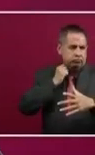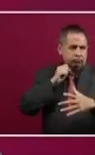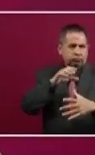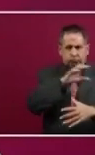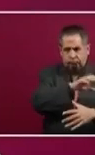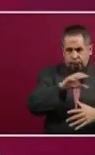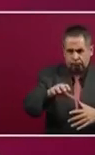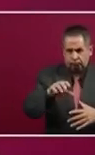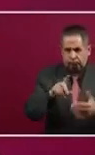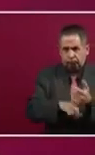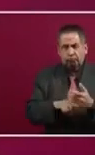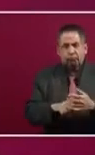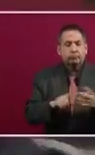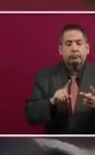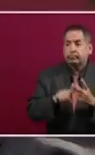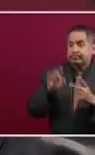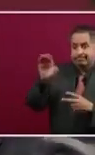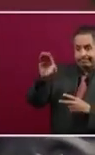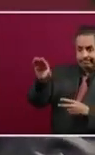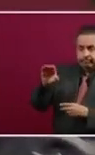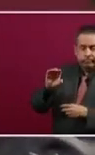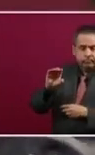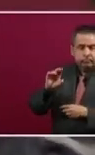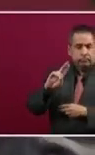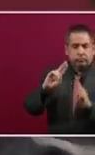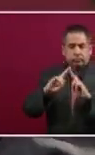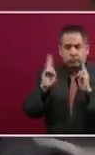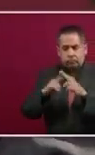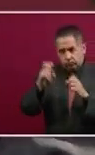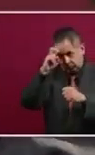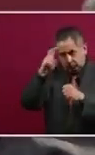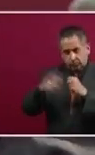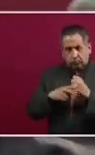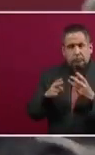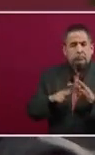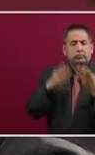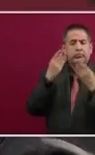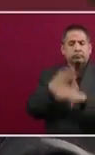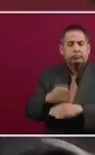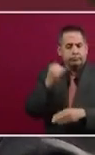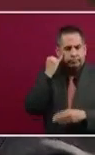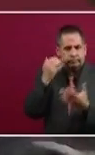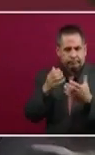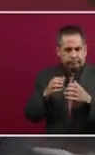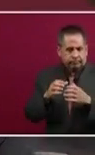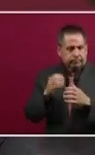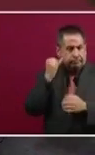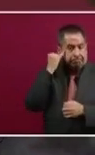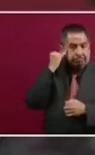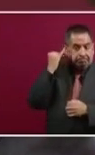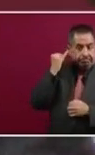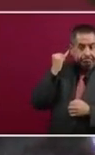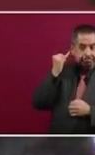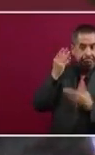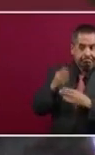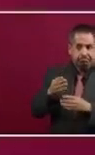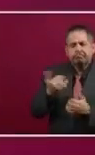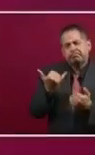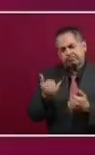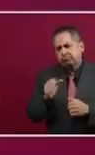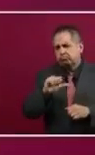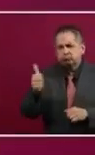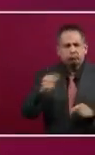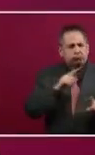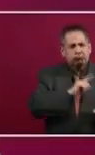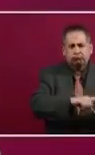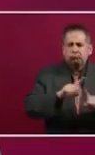que México tenga que estar dependiendo de una política y una lógica electoral. Tenemos que estar